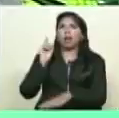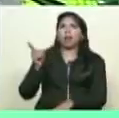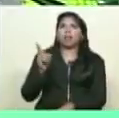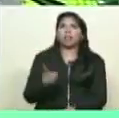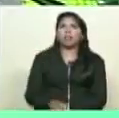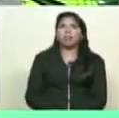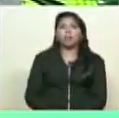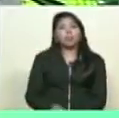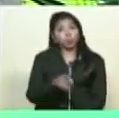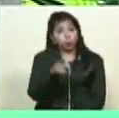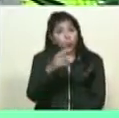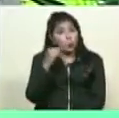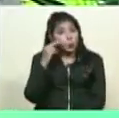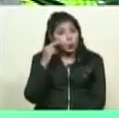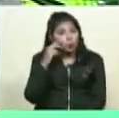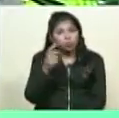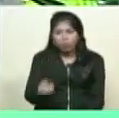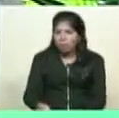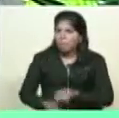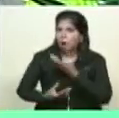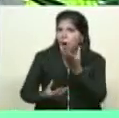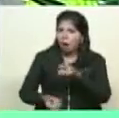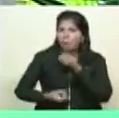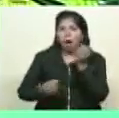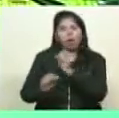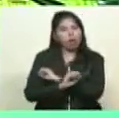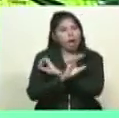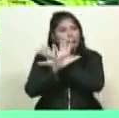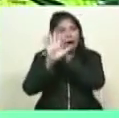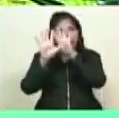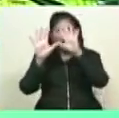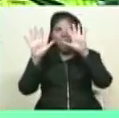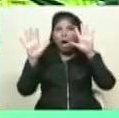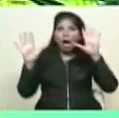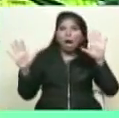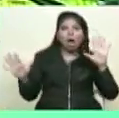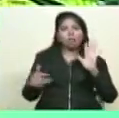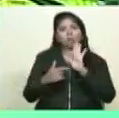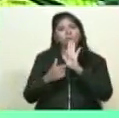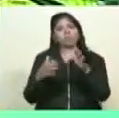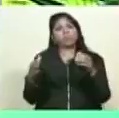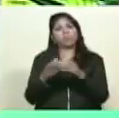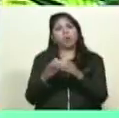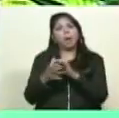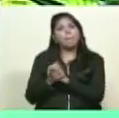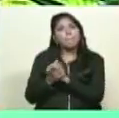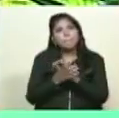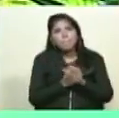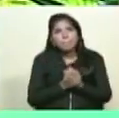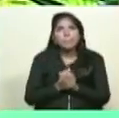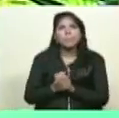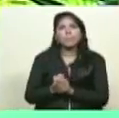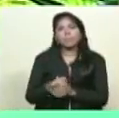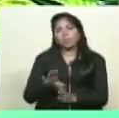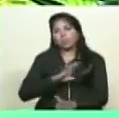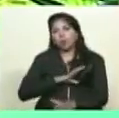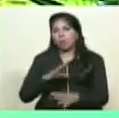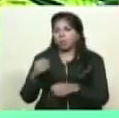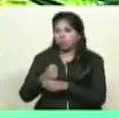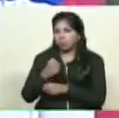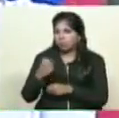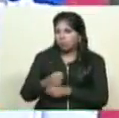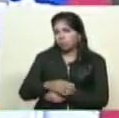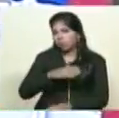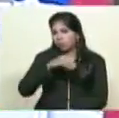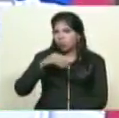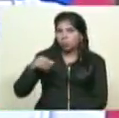Y que tú, Raúl, has expresado con mucha claridad a nombre de tus compañeros y compañeras del sector azucarero y a nombre de